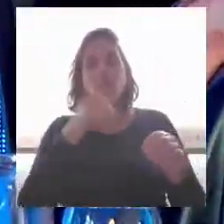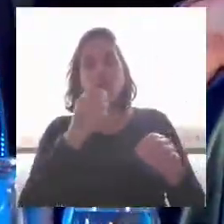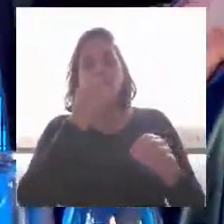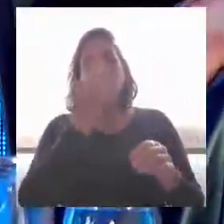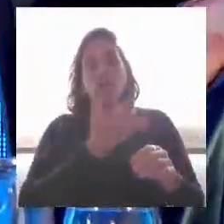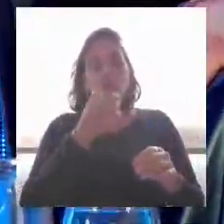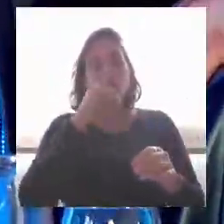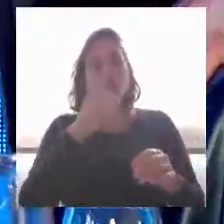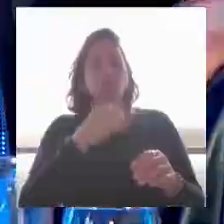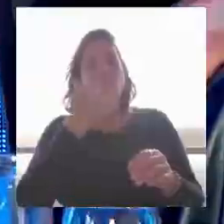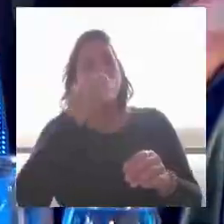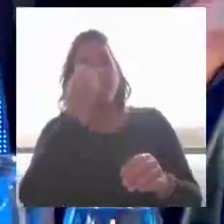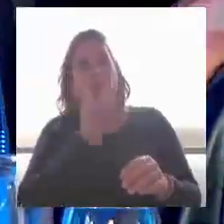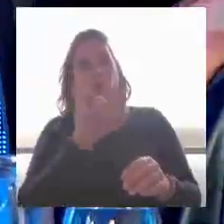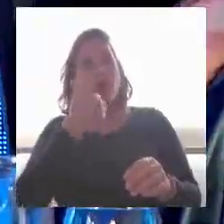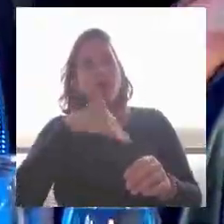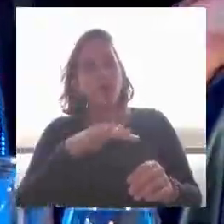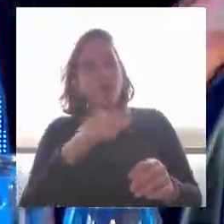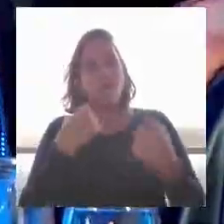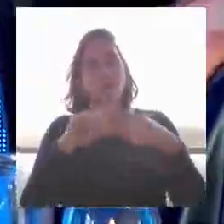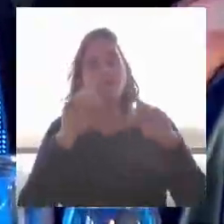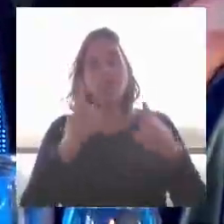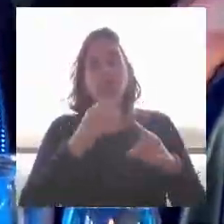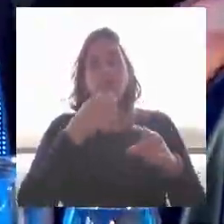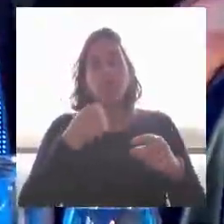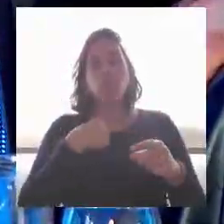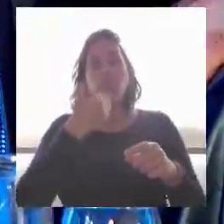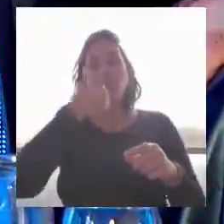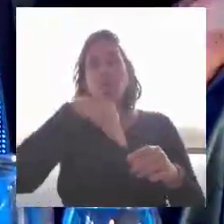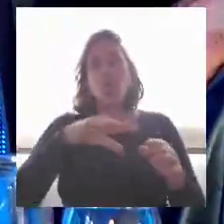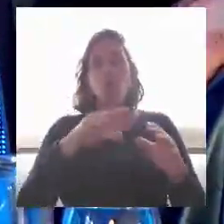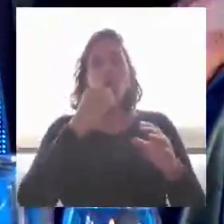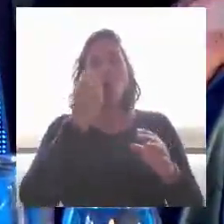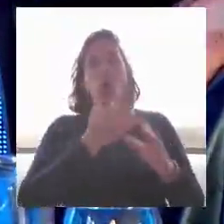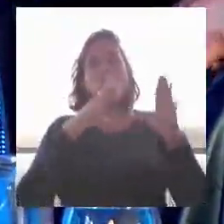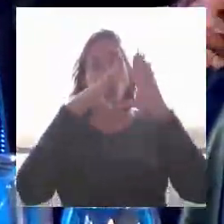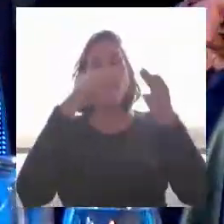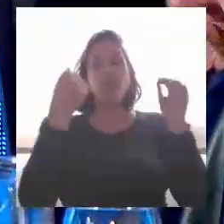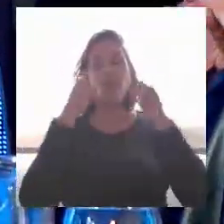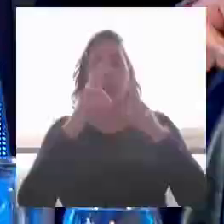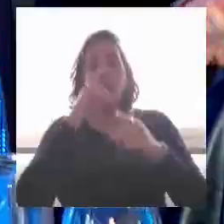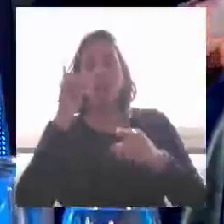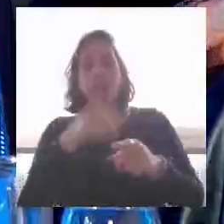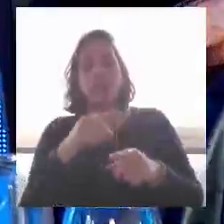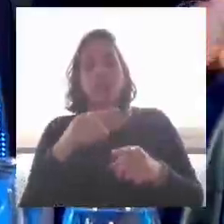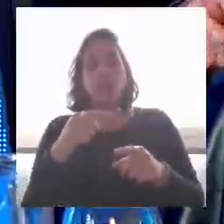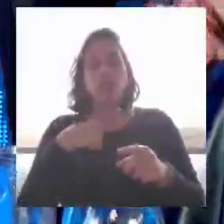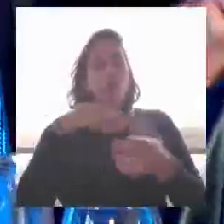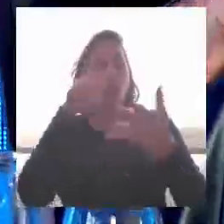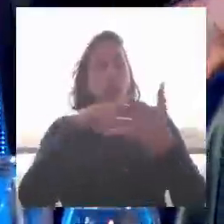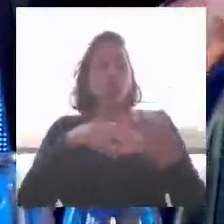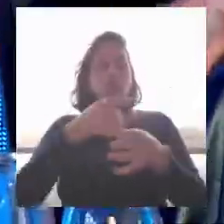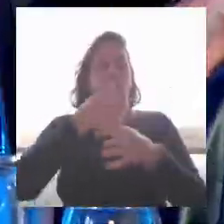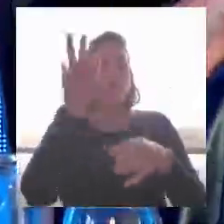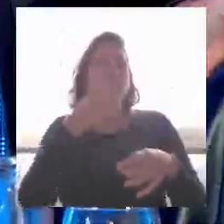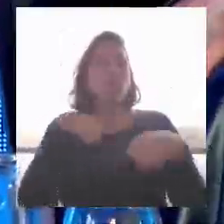mejor comprendo, pero también cuanto mejor comprendo, mayor fluidez tengo. Y nosotros como lectores expertos tenemos muchos